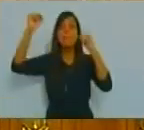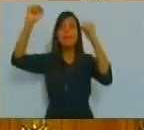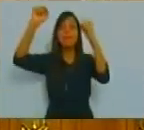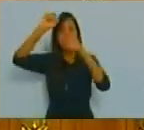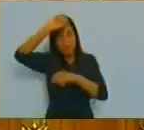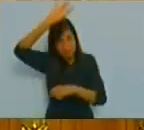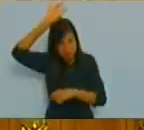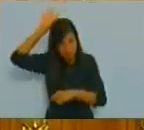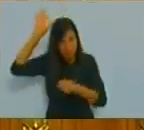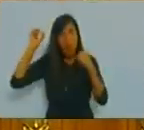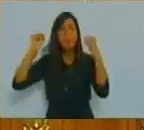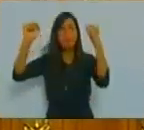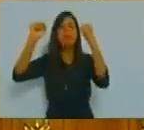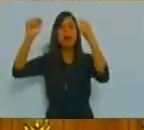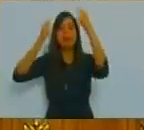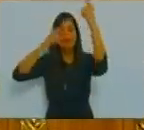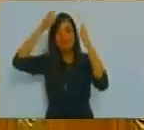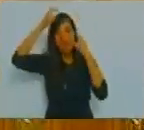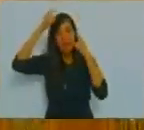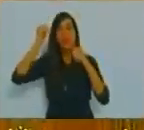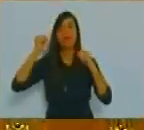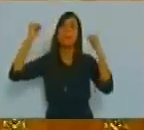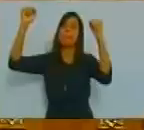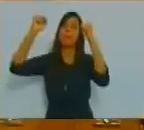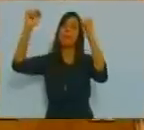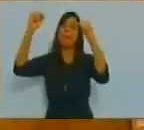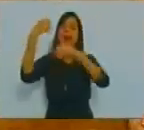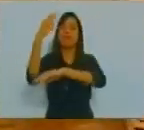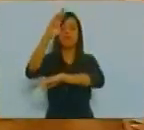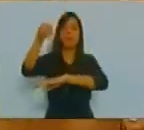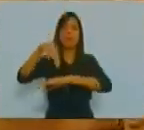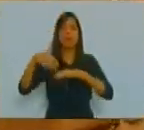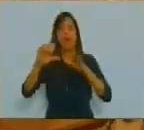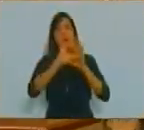que vio al comandante chávez que viva la asamblea nacional constituyente